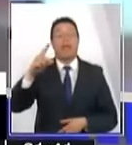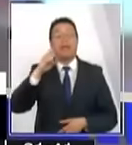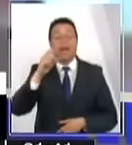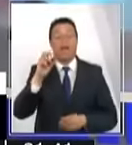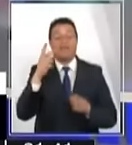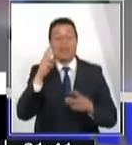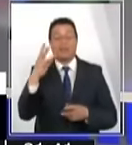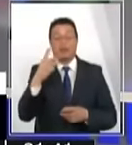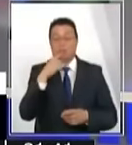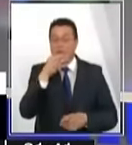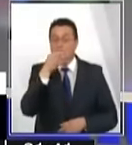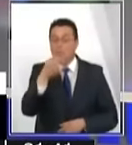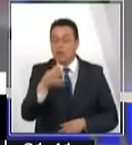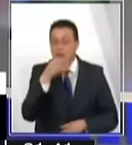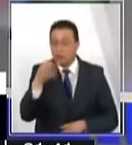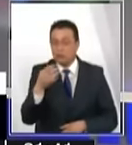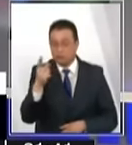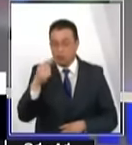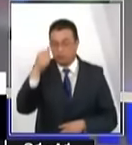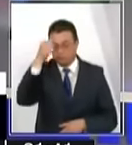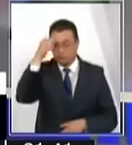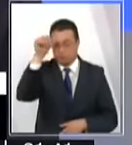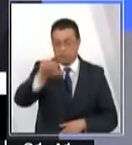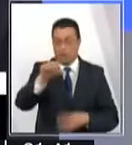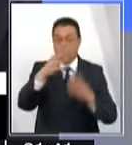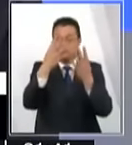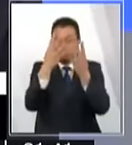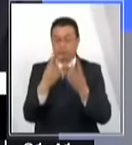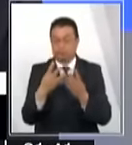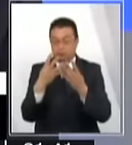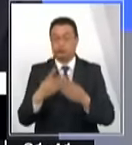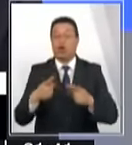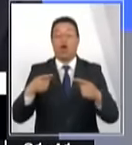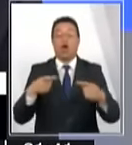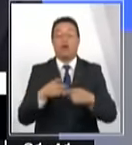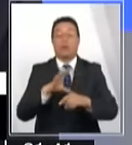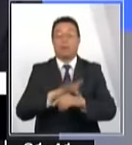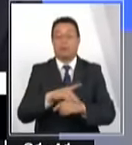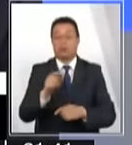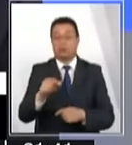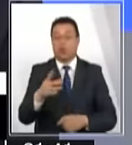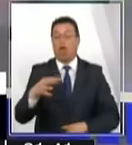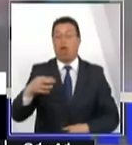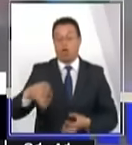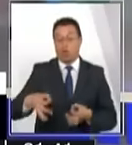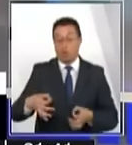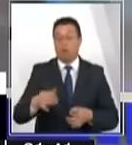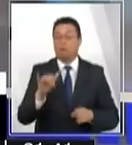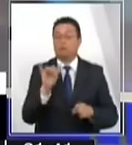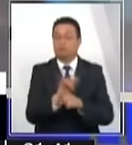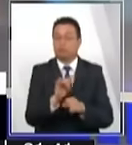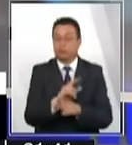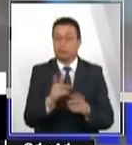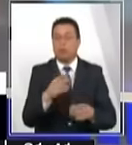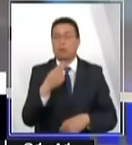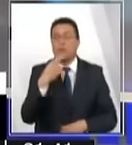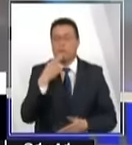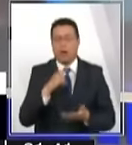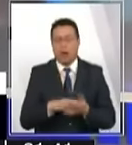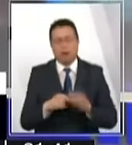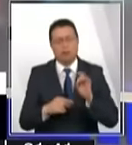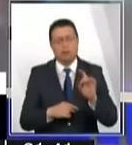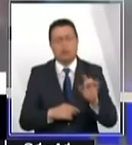que se les dice por ejemplo que ha habido condenas apenas de cárcel contra los médicos por uso irregular de dicho documento Por qué se le Envía una carta como esa